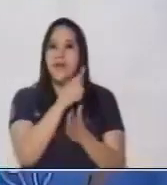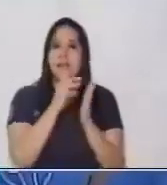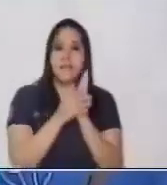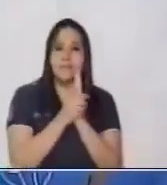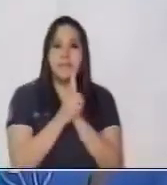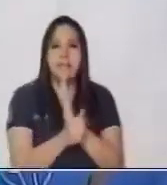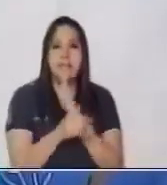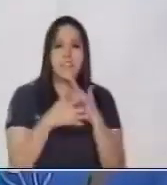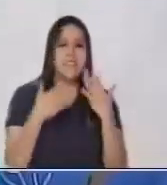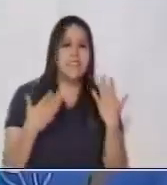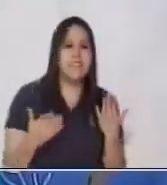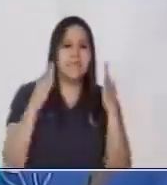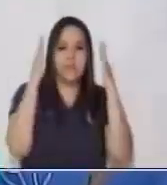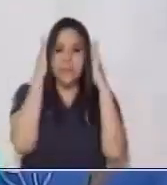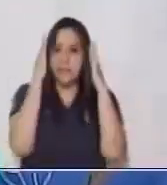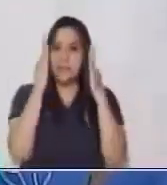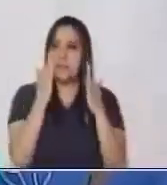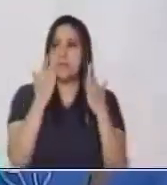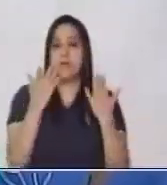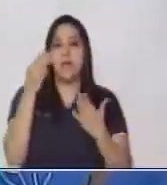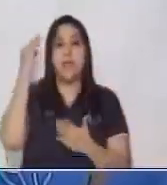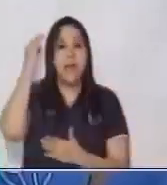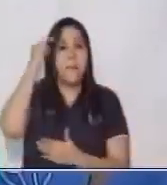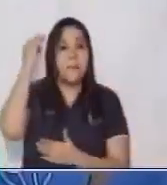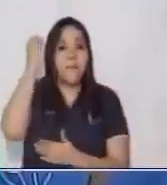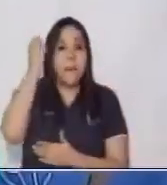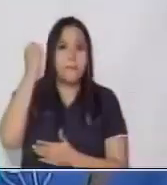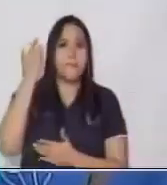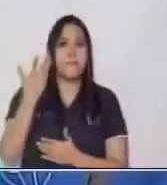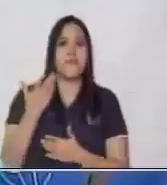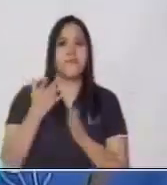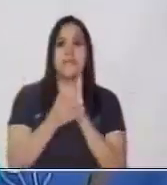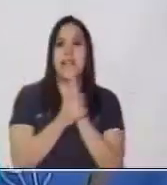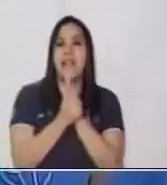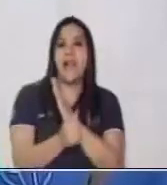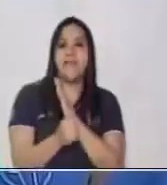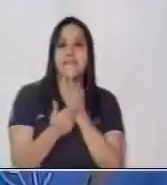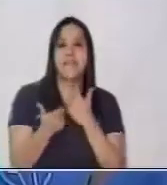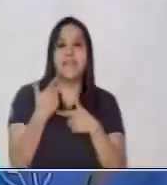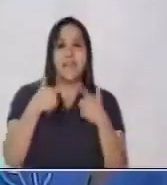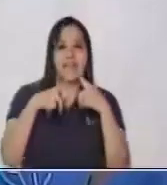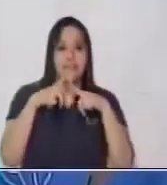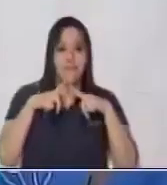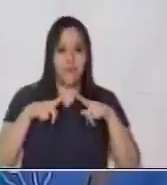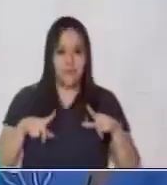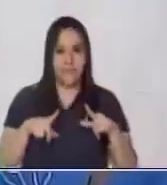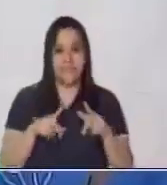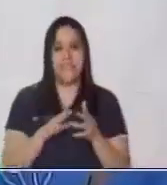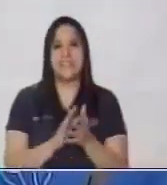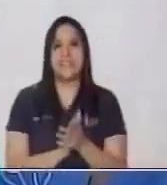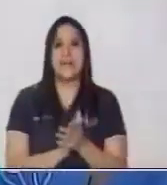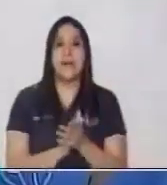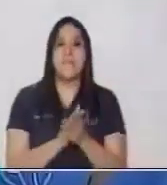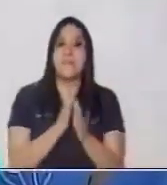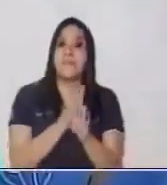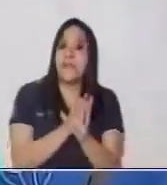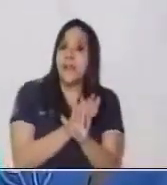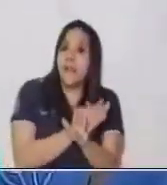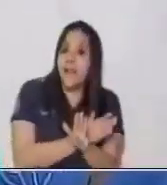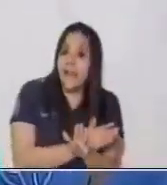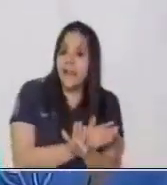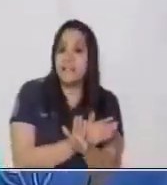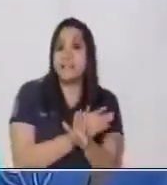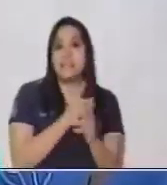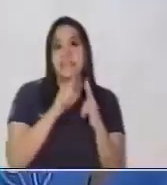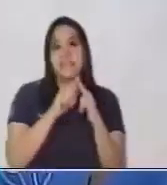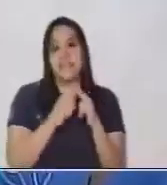y destrezas como la atención, la memoria y habilidades lingüísticas. Pero antes de dar inicio con el